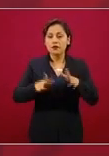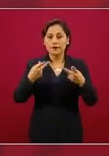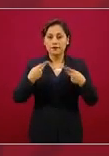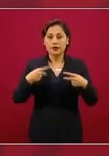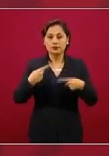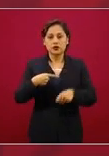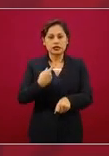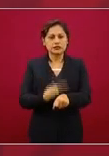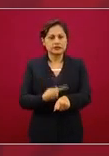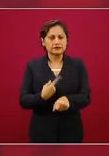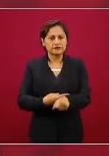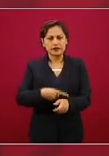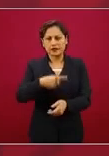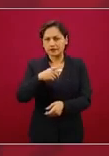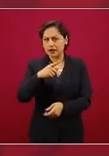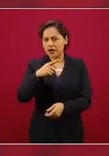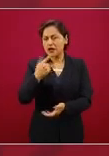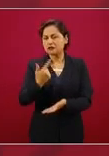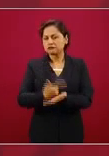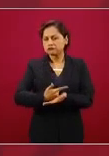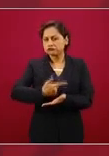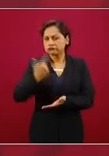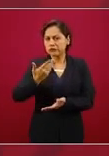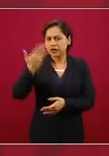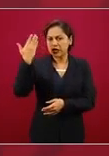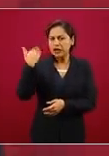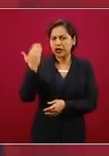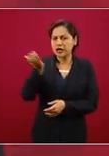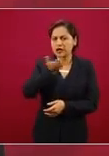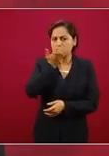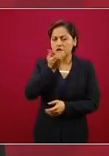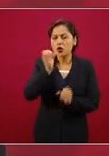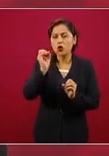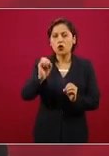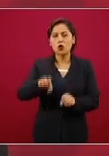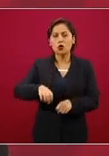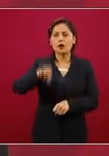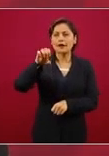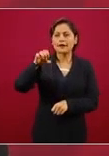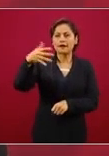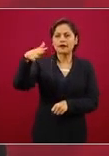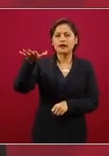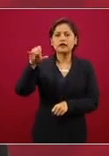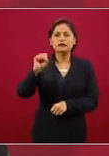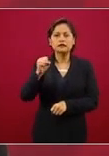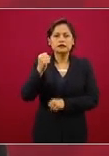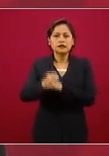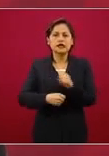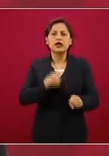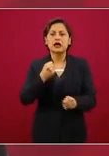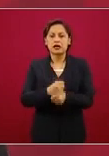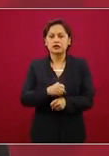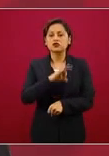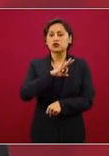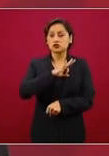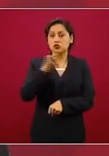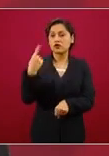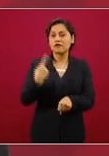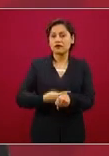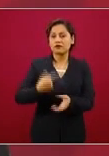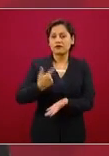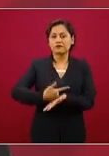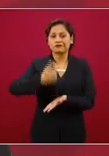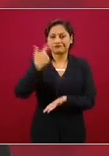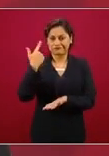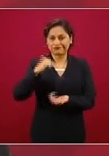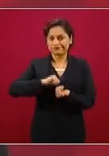enfermedades crónicas o personas con edad mayor de 60 años puede también presentar una forma complicada, por lo que